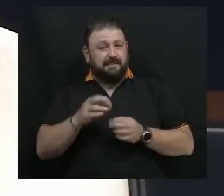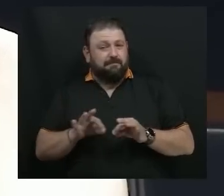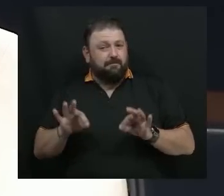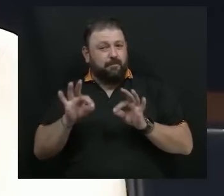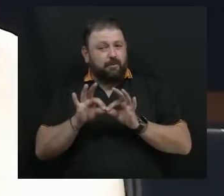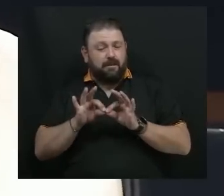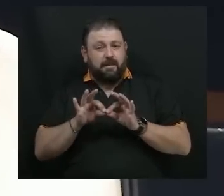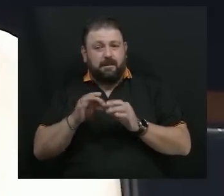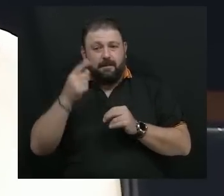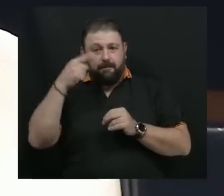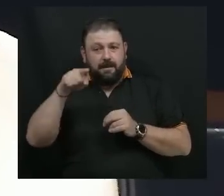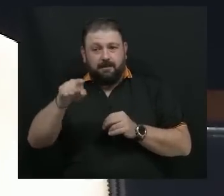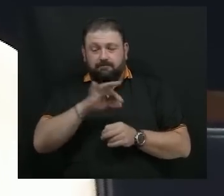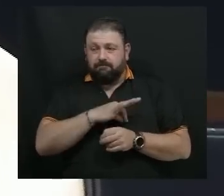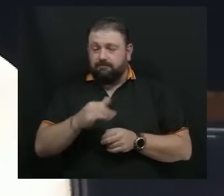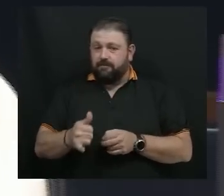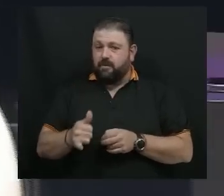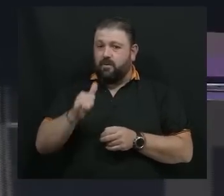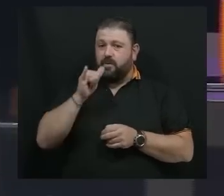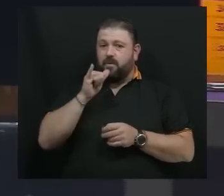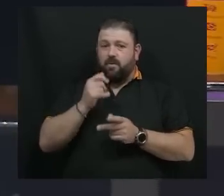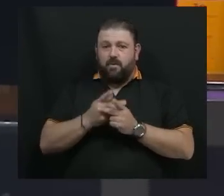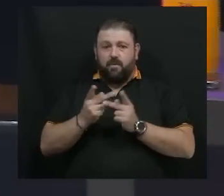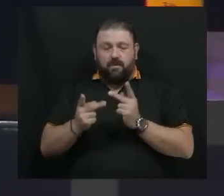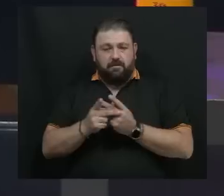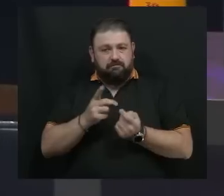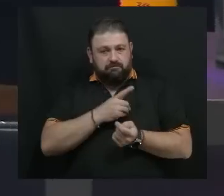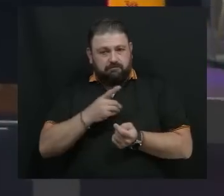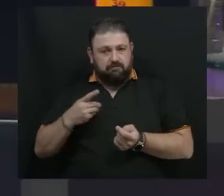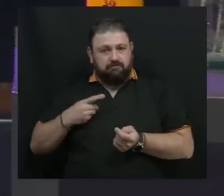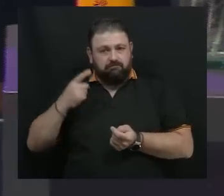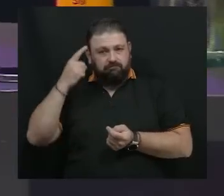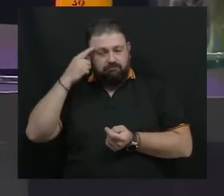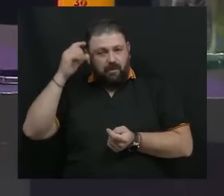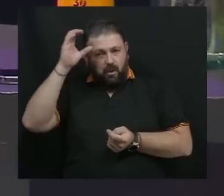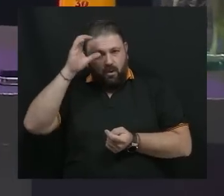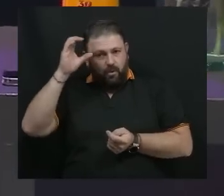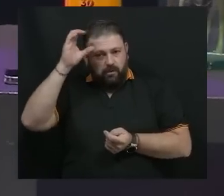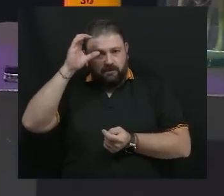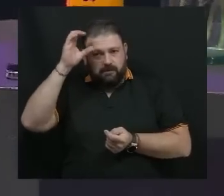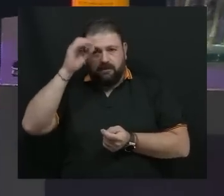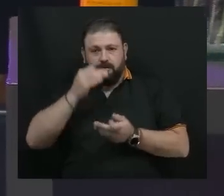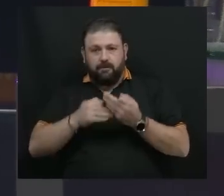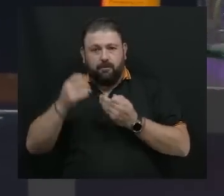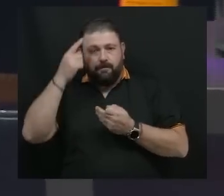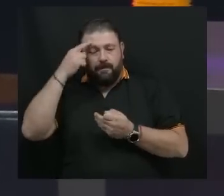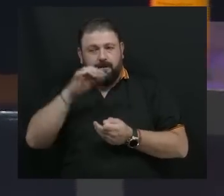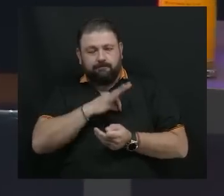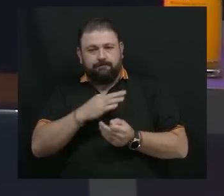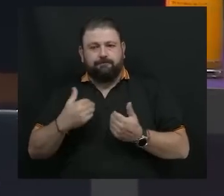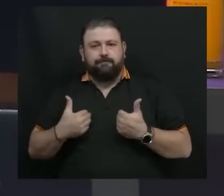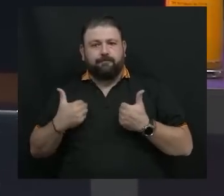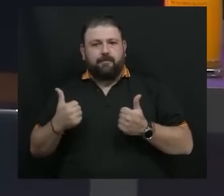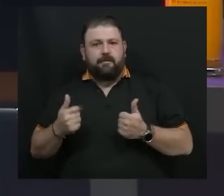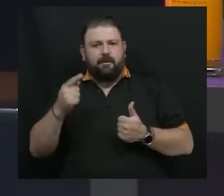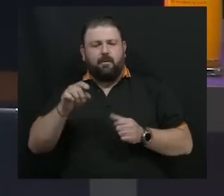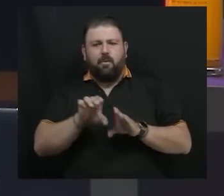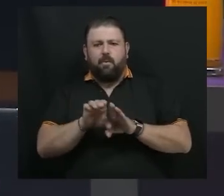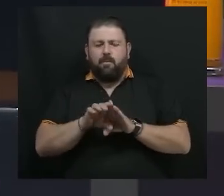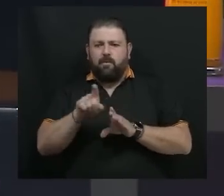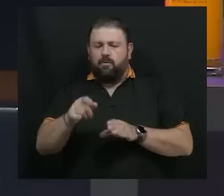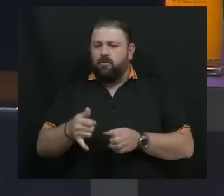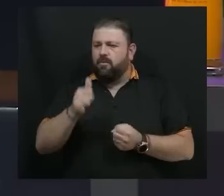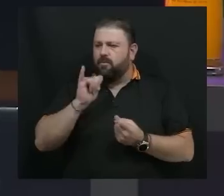amigos. El tomarte el producto a conciencia hace que comprendas cómo funciona tu cuerpo y te